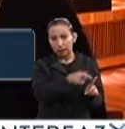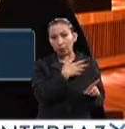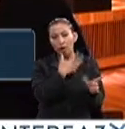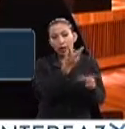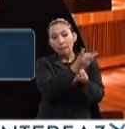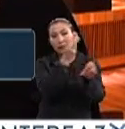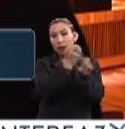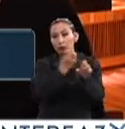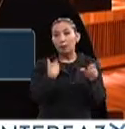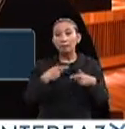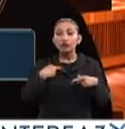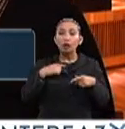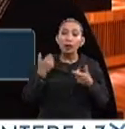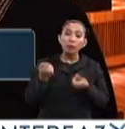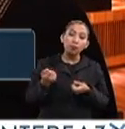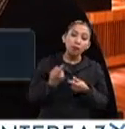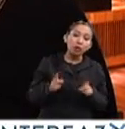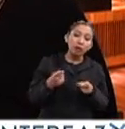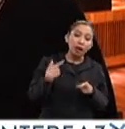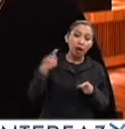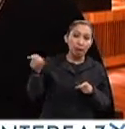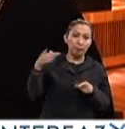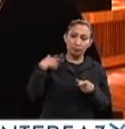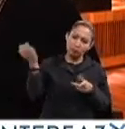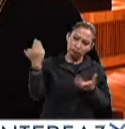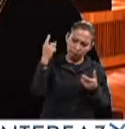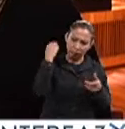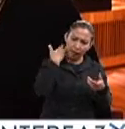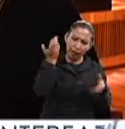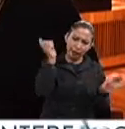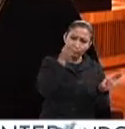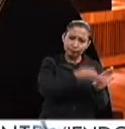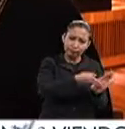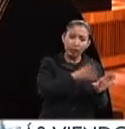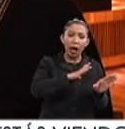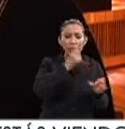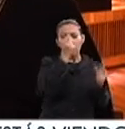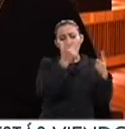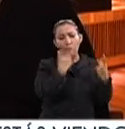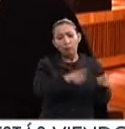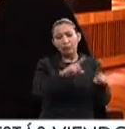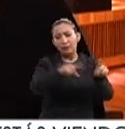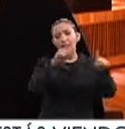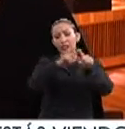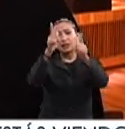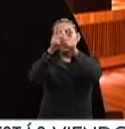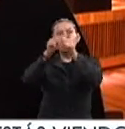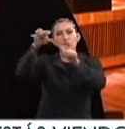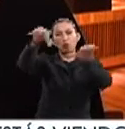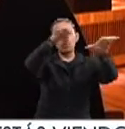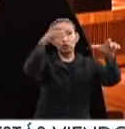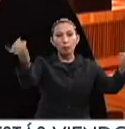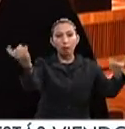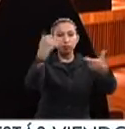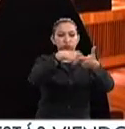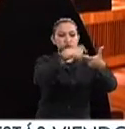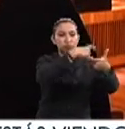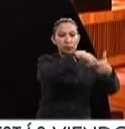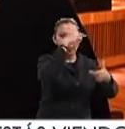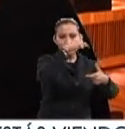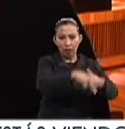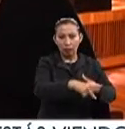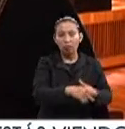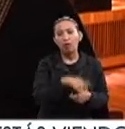es por invitación directamente a los músicos. Entonces, habemos músicos de varias orquestas de